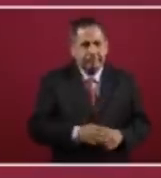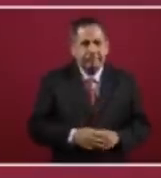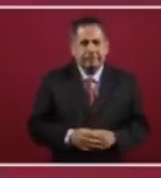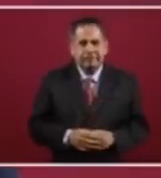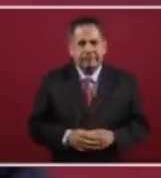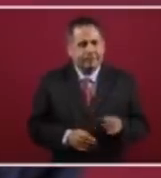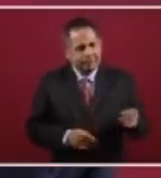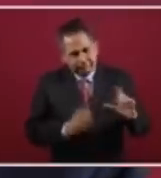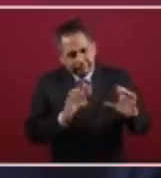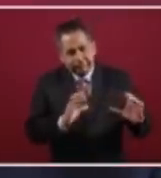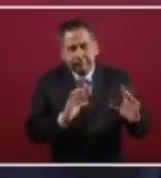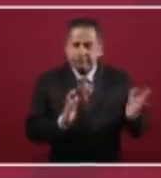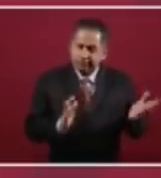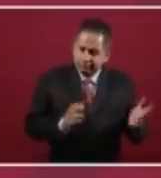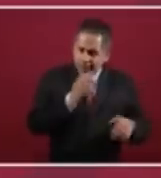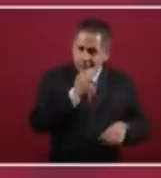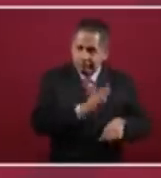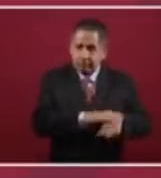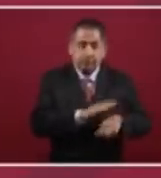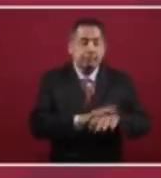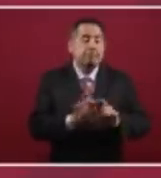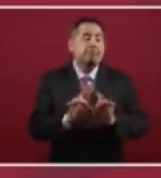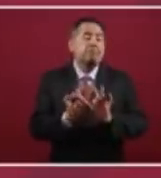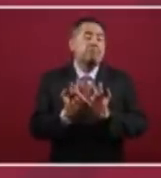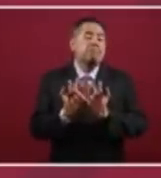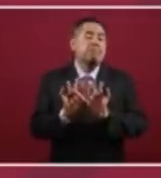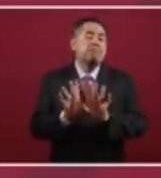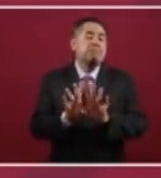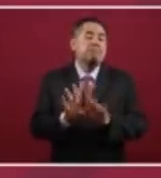Que tengan cuidado, porque en una de esas